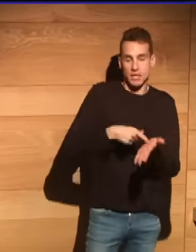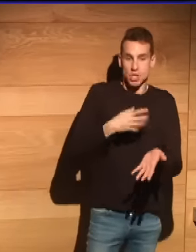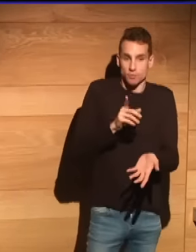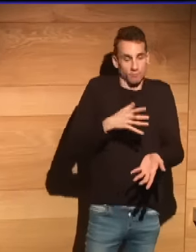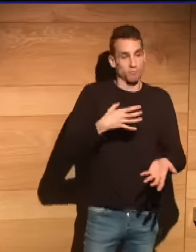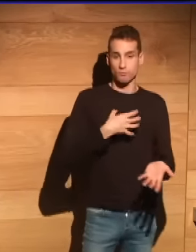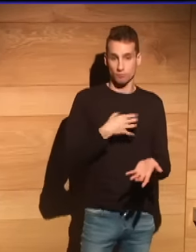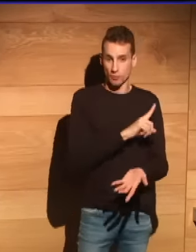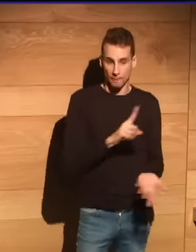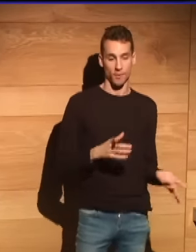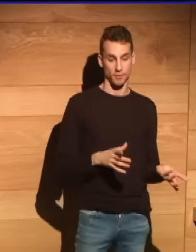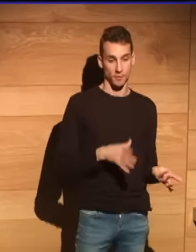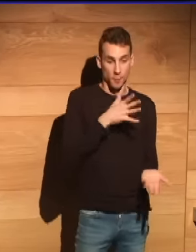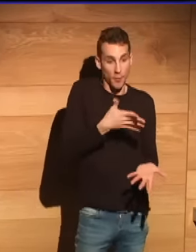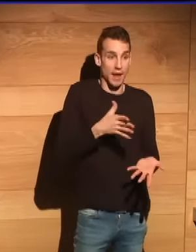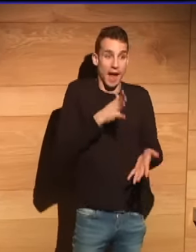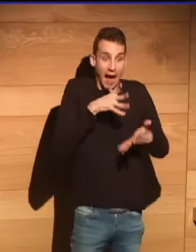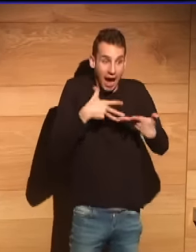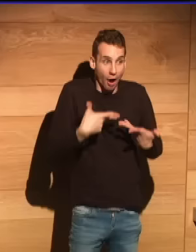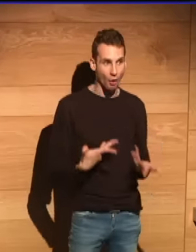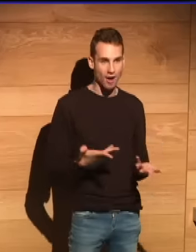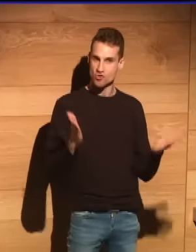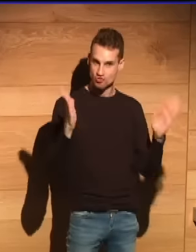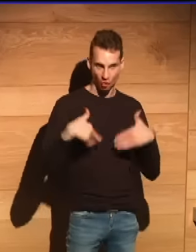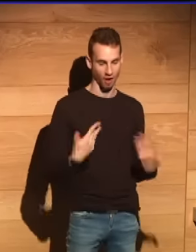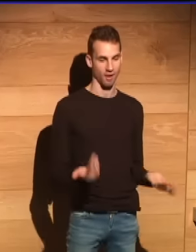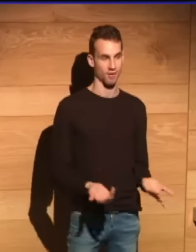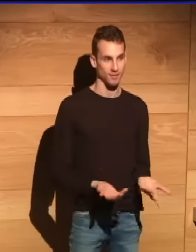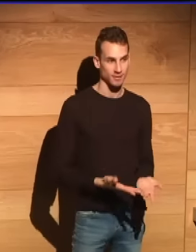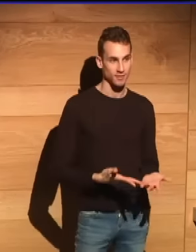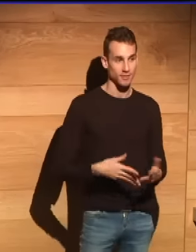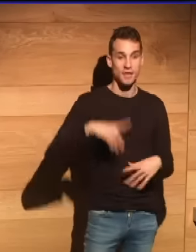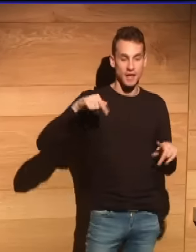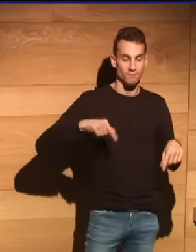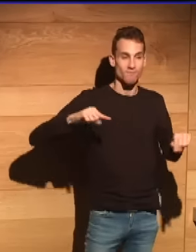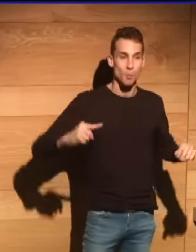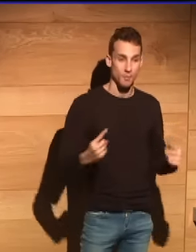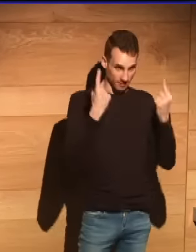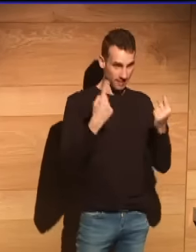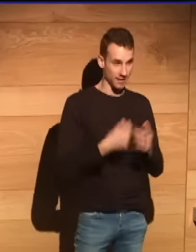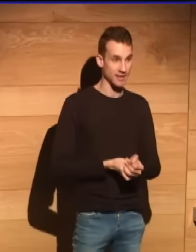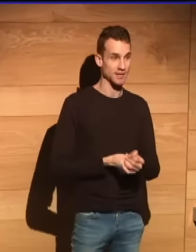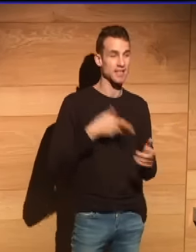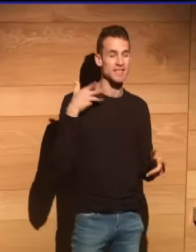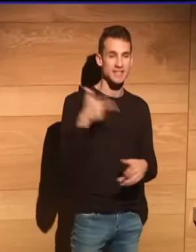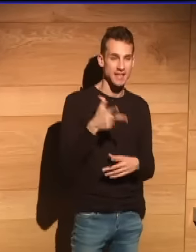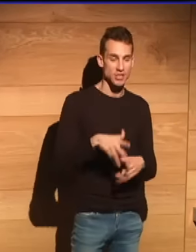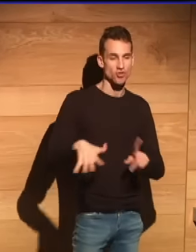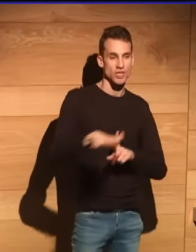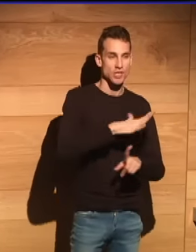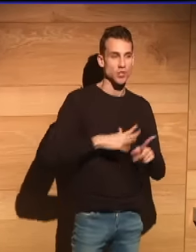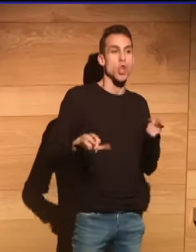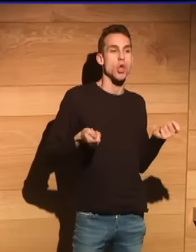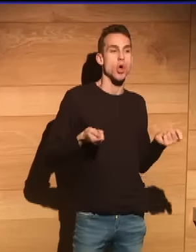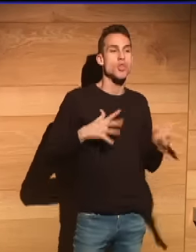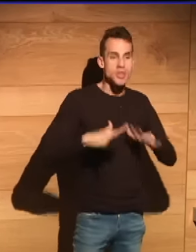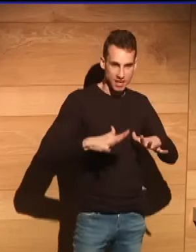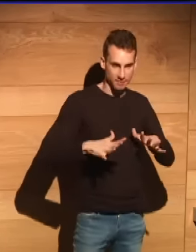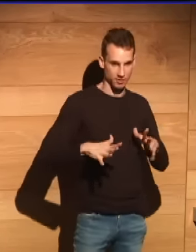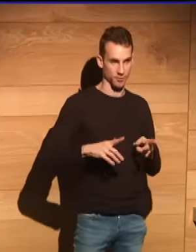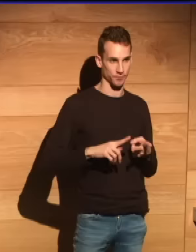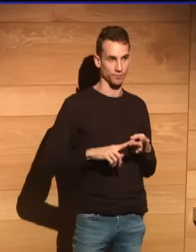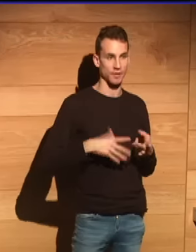porque técnicamente aún no existe. Por lo tanto, por primera vez, esos son derechos en un entorno dinámico. Derechos que no